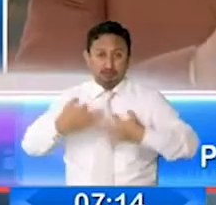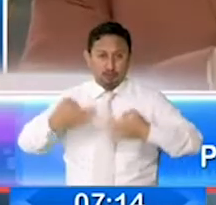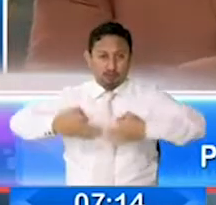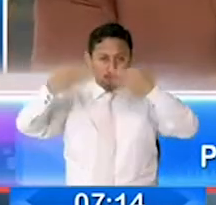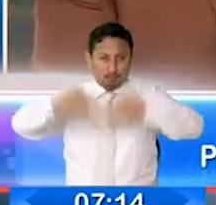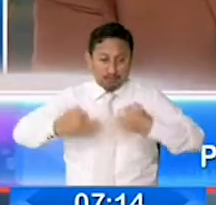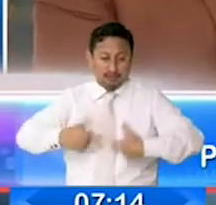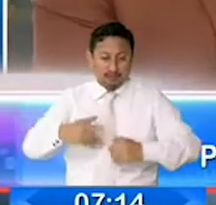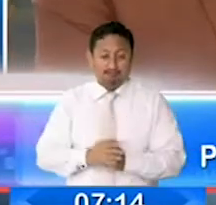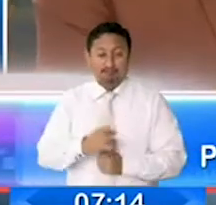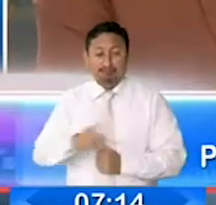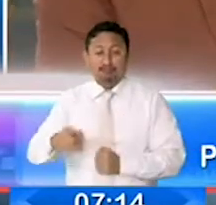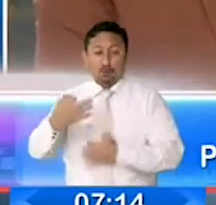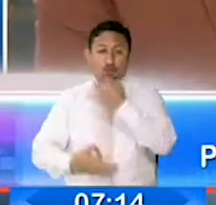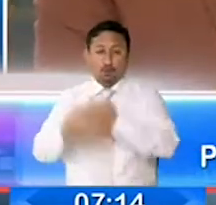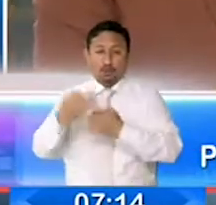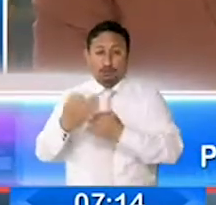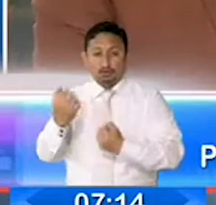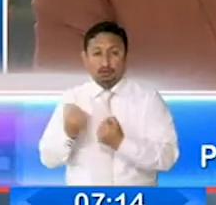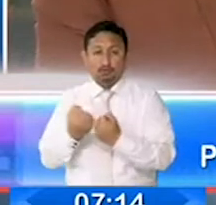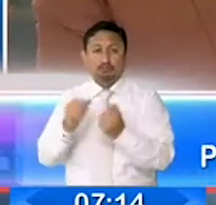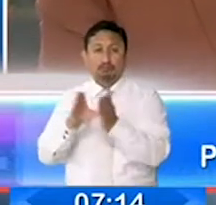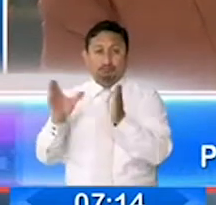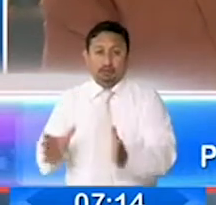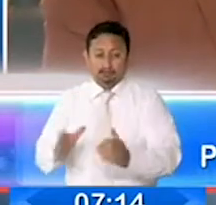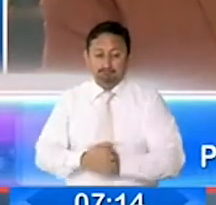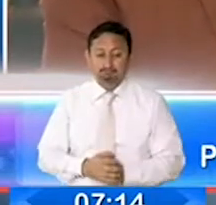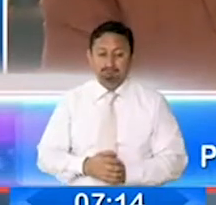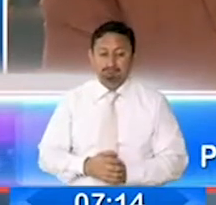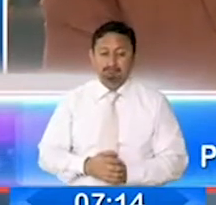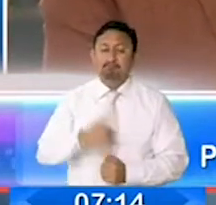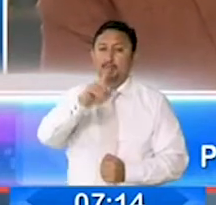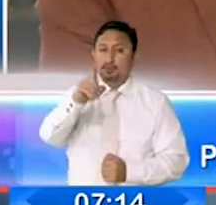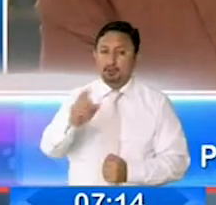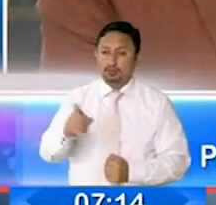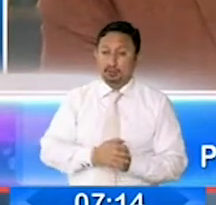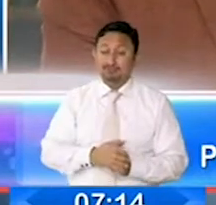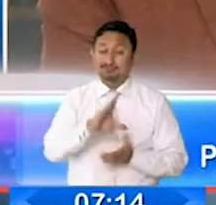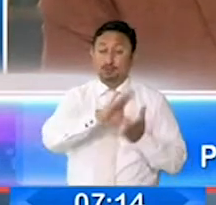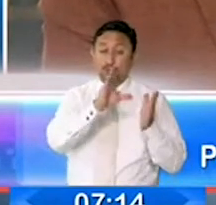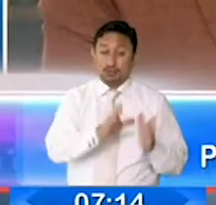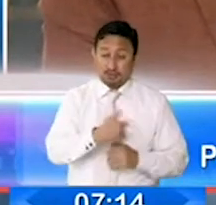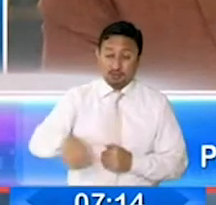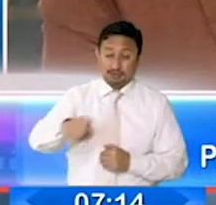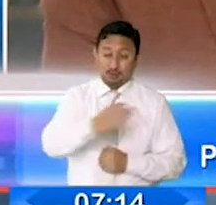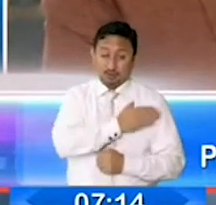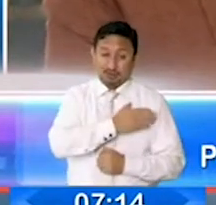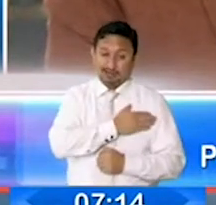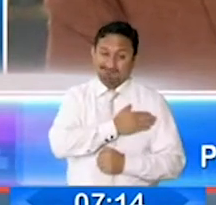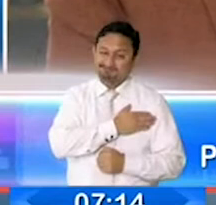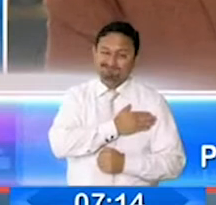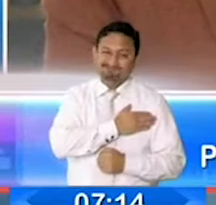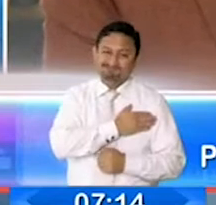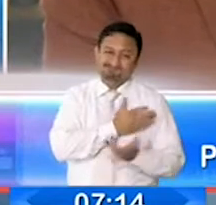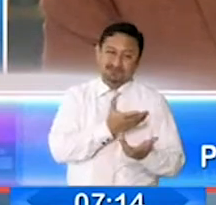garantizar independencia judicial en favor de los ciudadanos. Doctor Saquicela, hay poca confianza de la ciudadanía frente a la justicia.